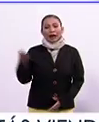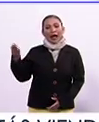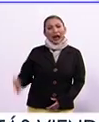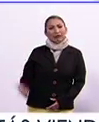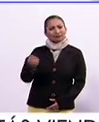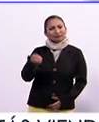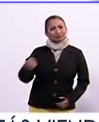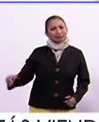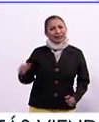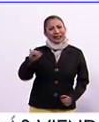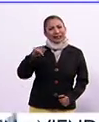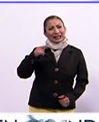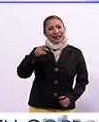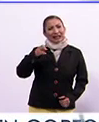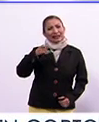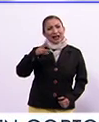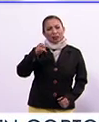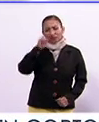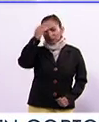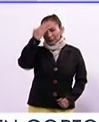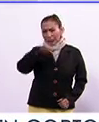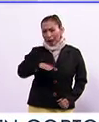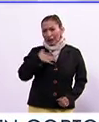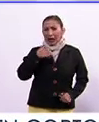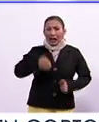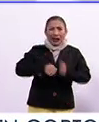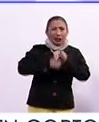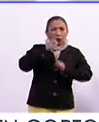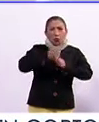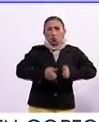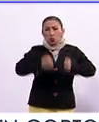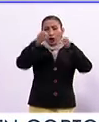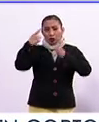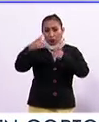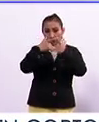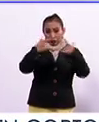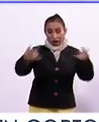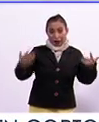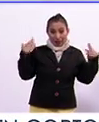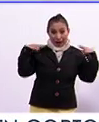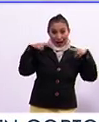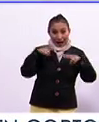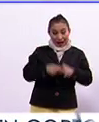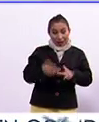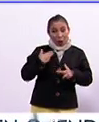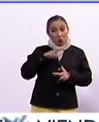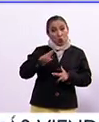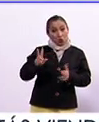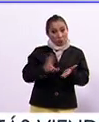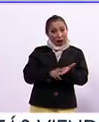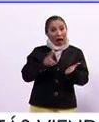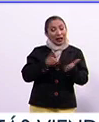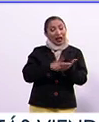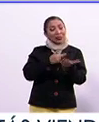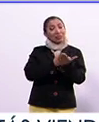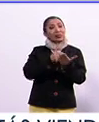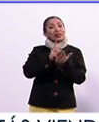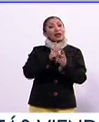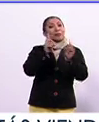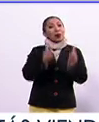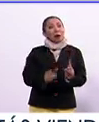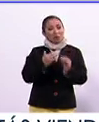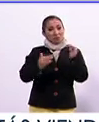Es un destacado ingeniero, especializado en estructuras. Su trayectoria como profesor ha sido reconocida con los diplomas al